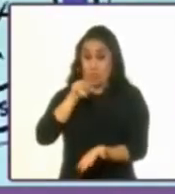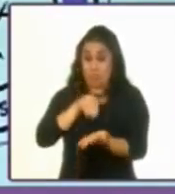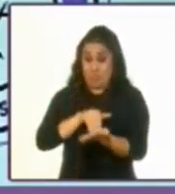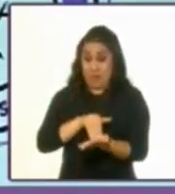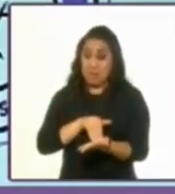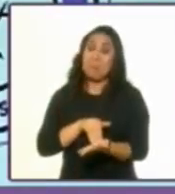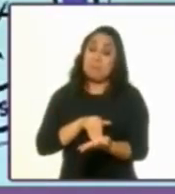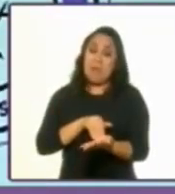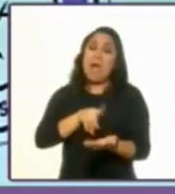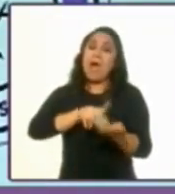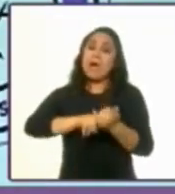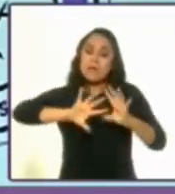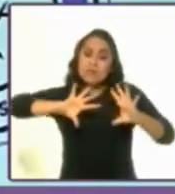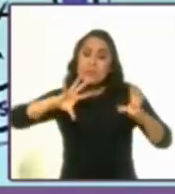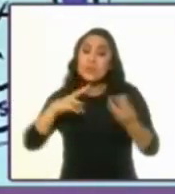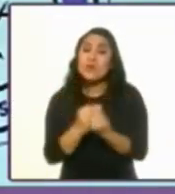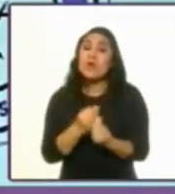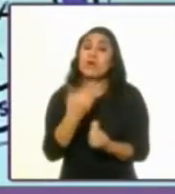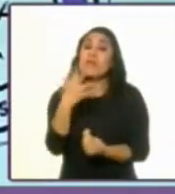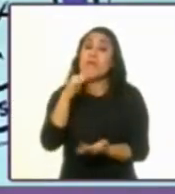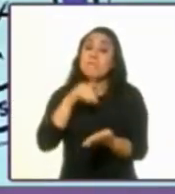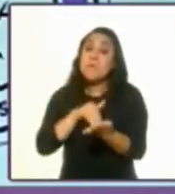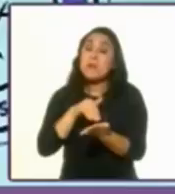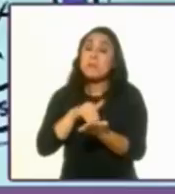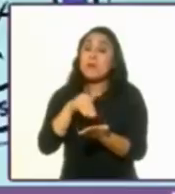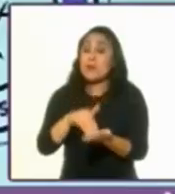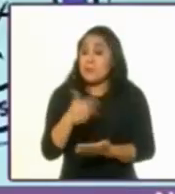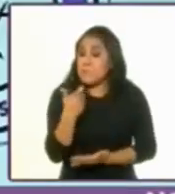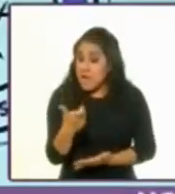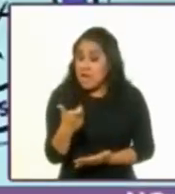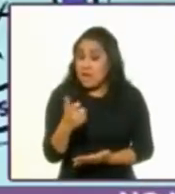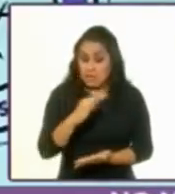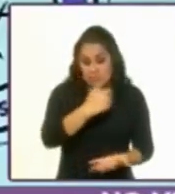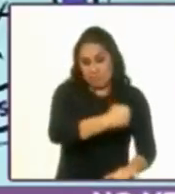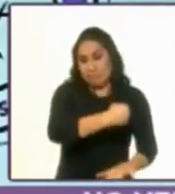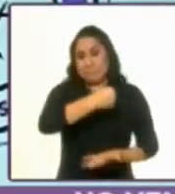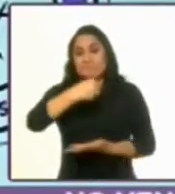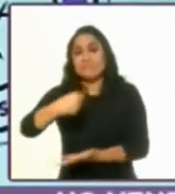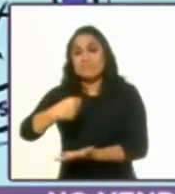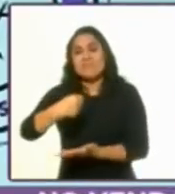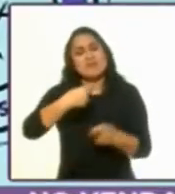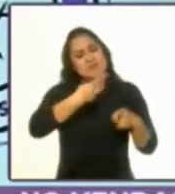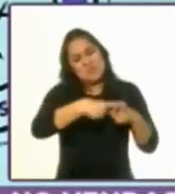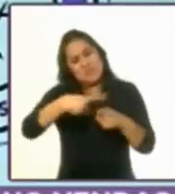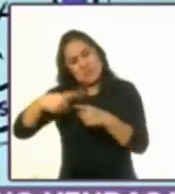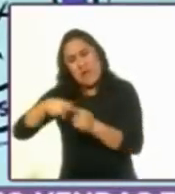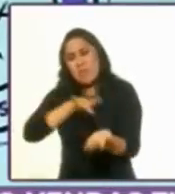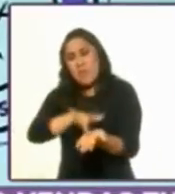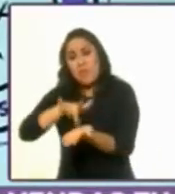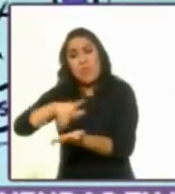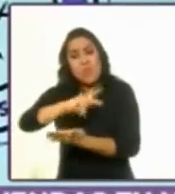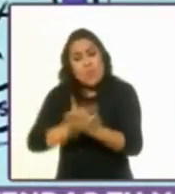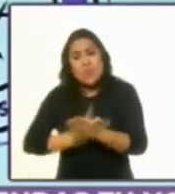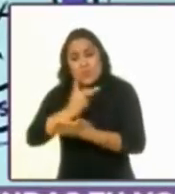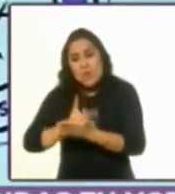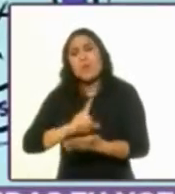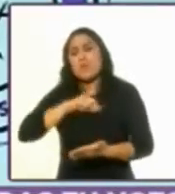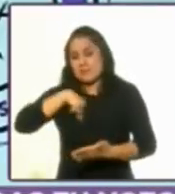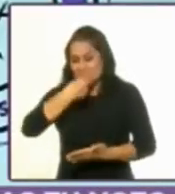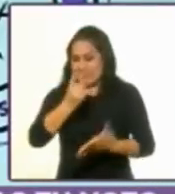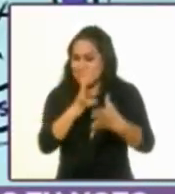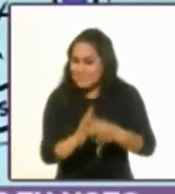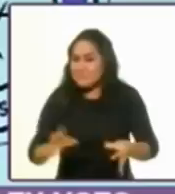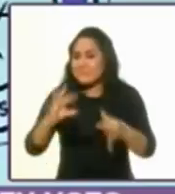tendríamos estos diez mil millones de pesos que podríamos invertir en un sinfín de programas que ya iré explicando